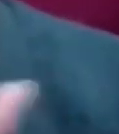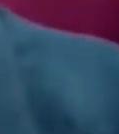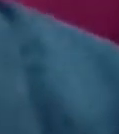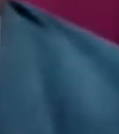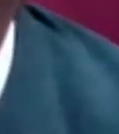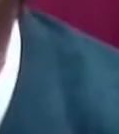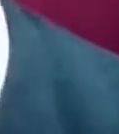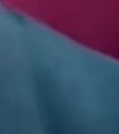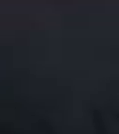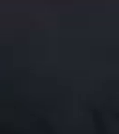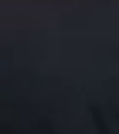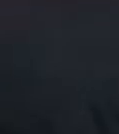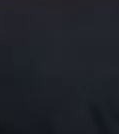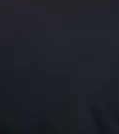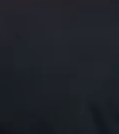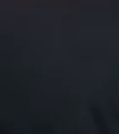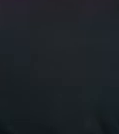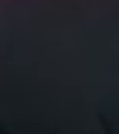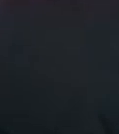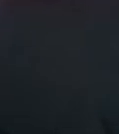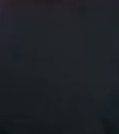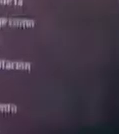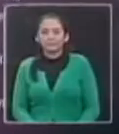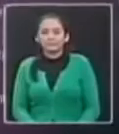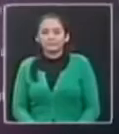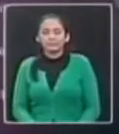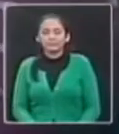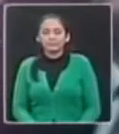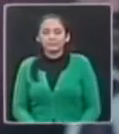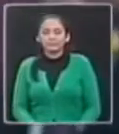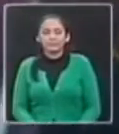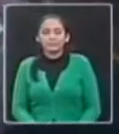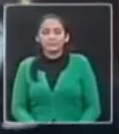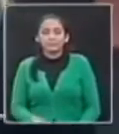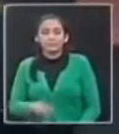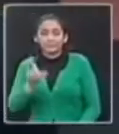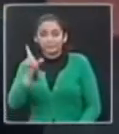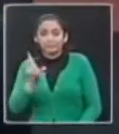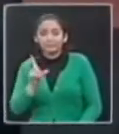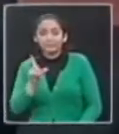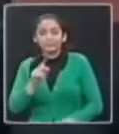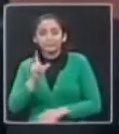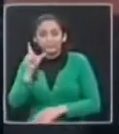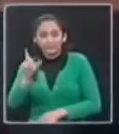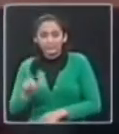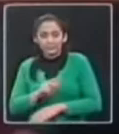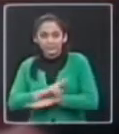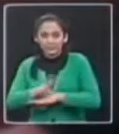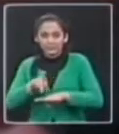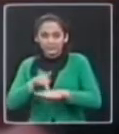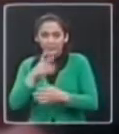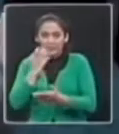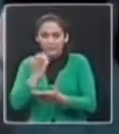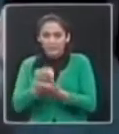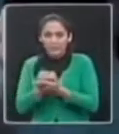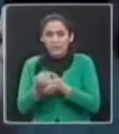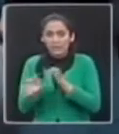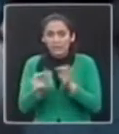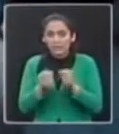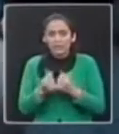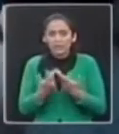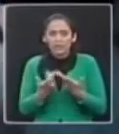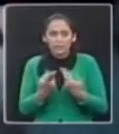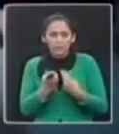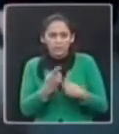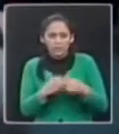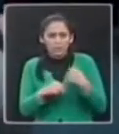Época en la que es necesario emprender, el economista, autor de libros y conferencista Jonathan de Olio nos habla sobre un modelo de negocio con un alto